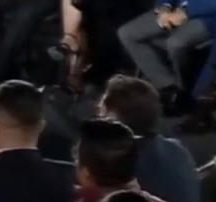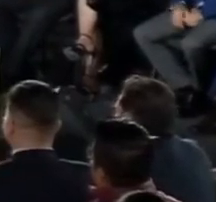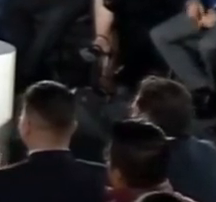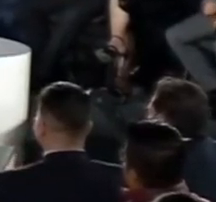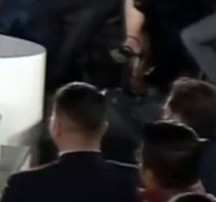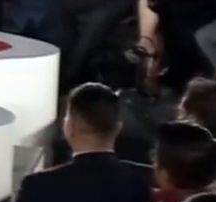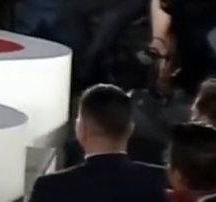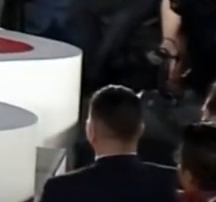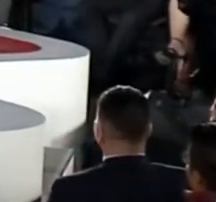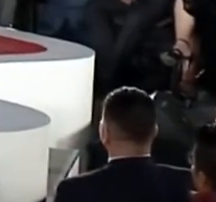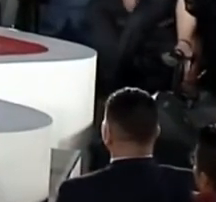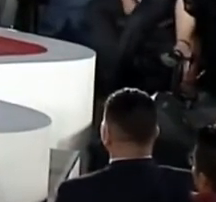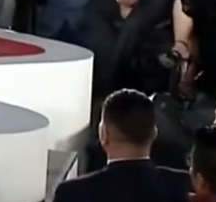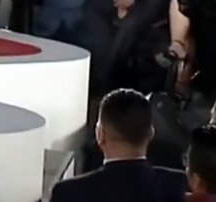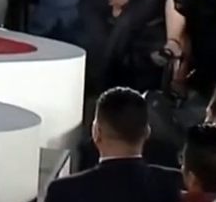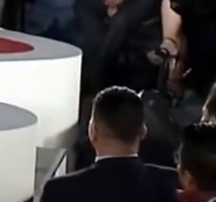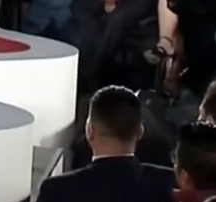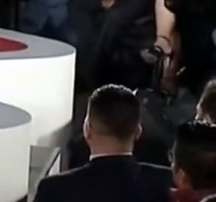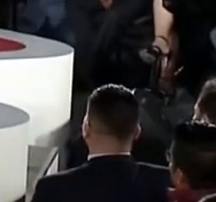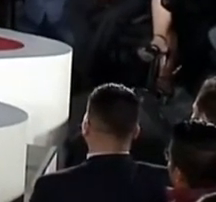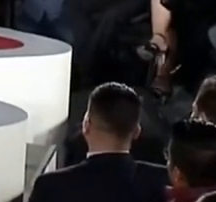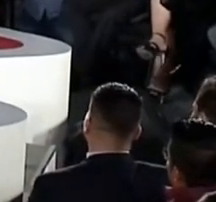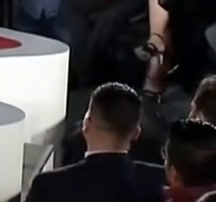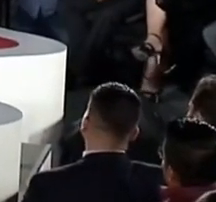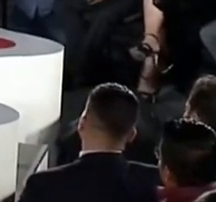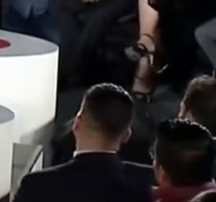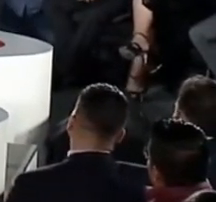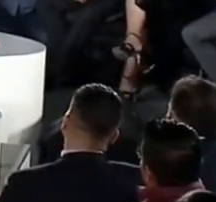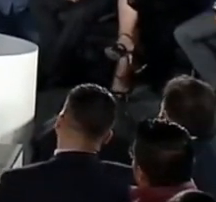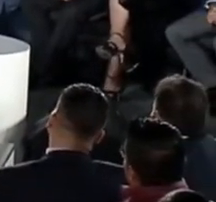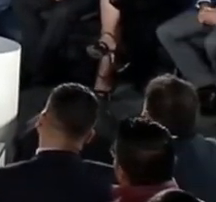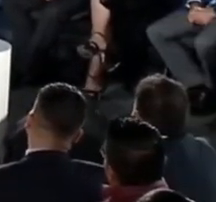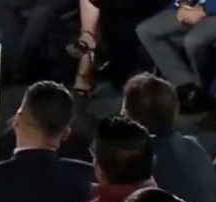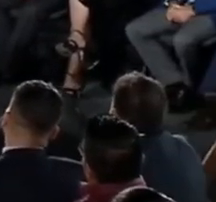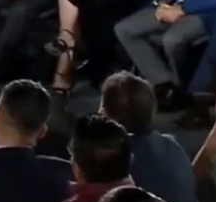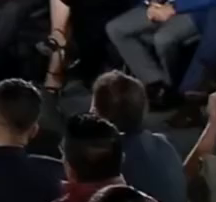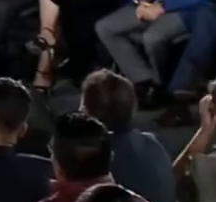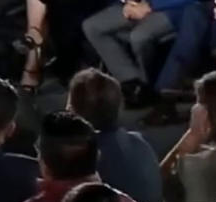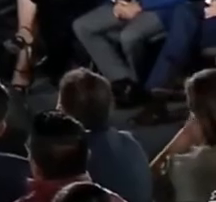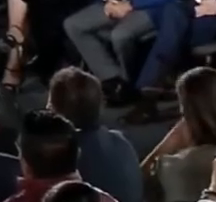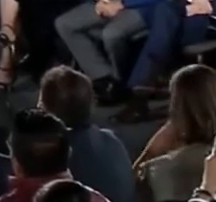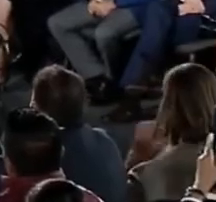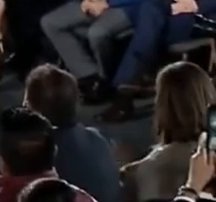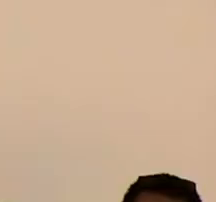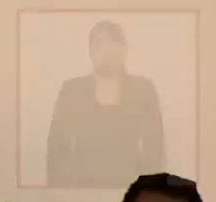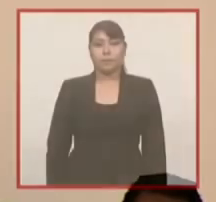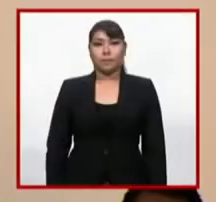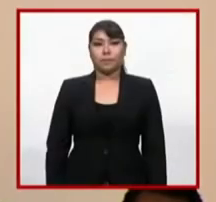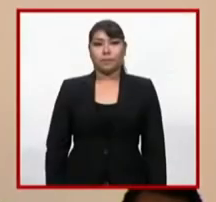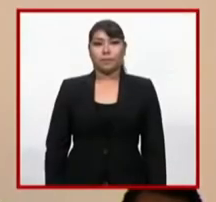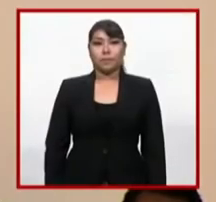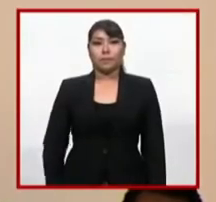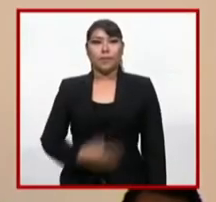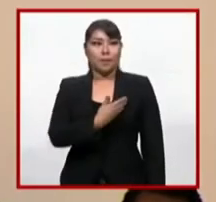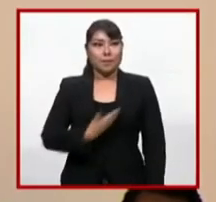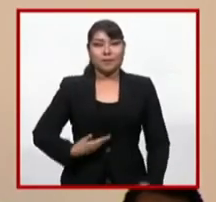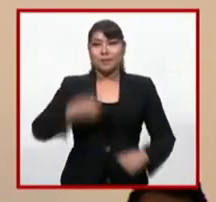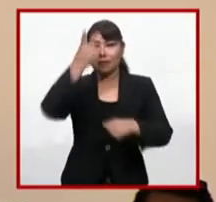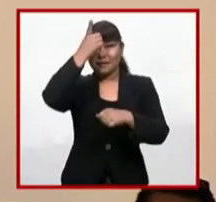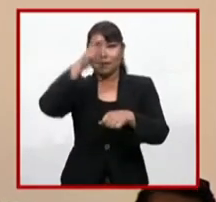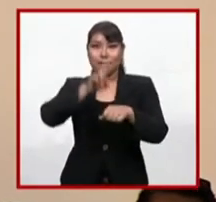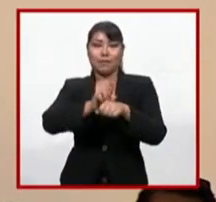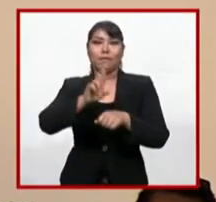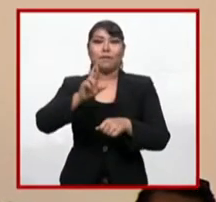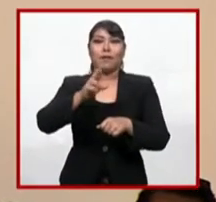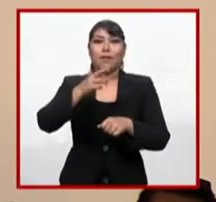Por lo regular, cada año la presidenta honoraria del DIF y el director hacían un informe, pero vemos